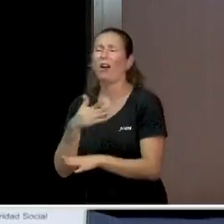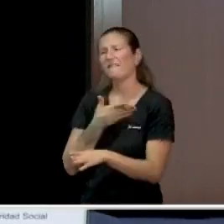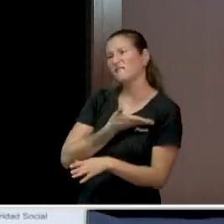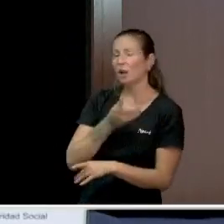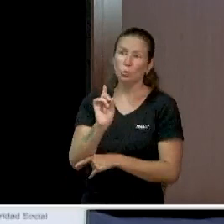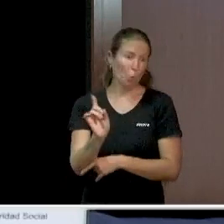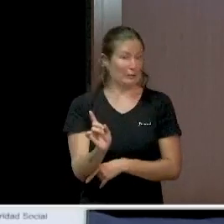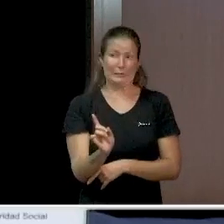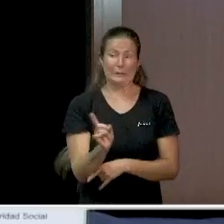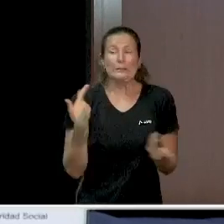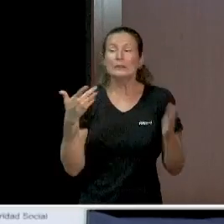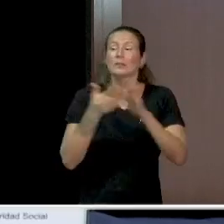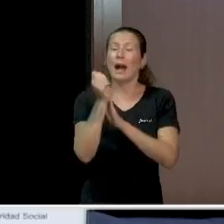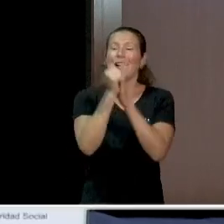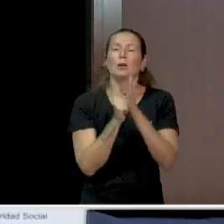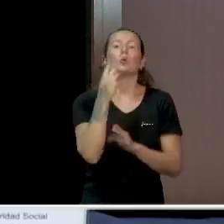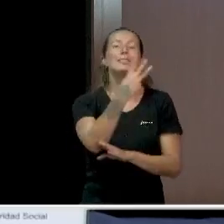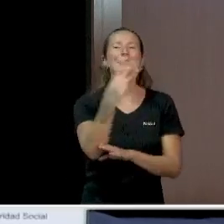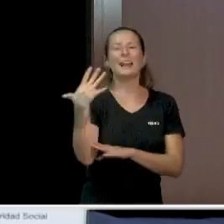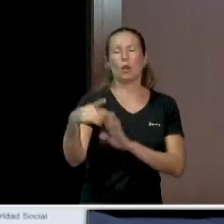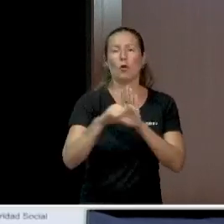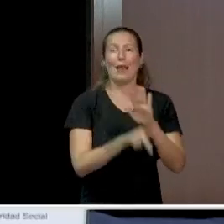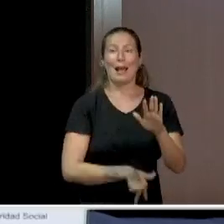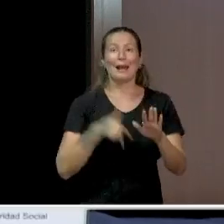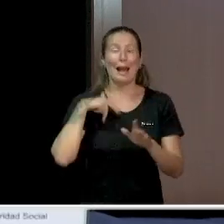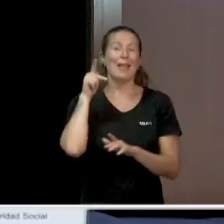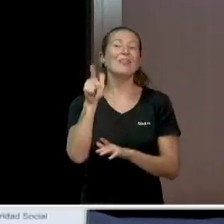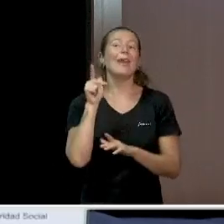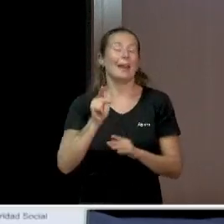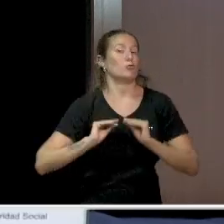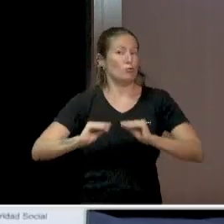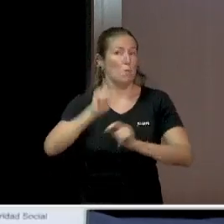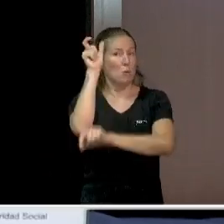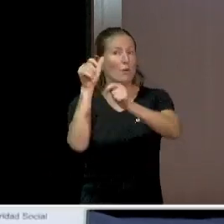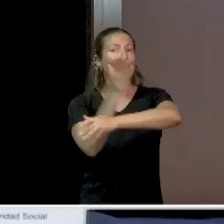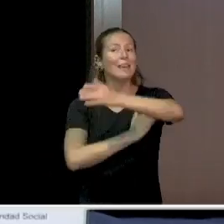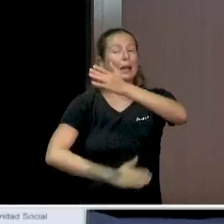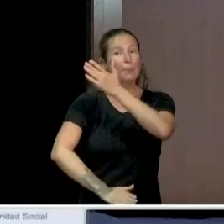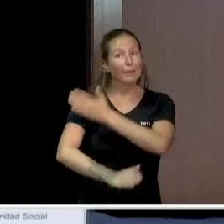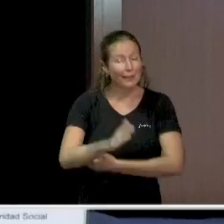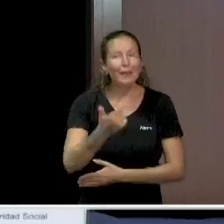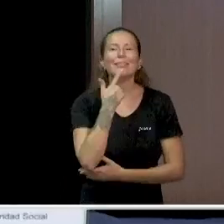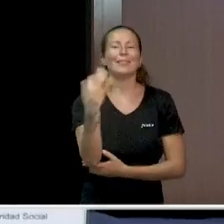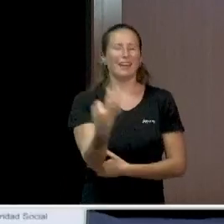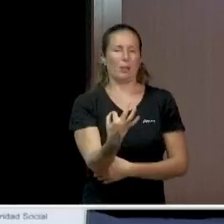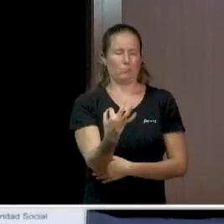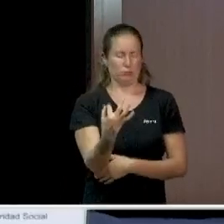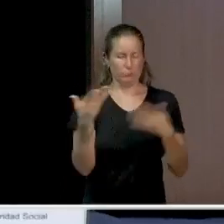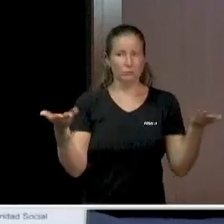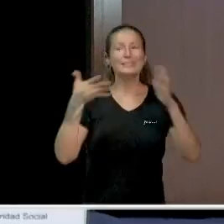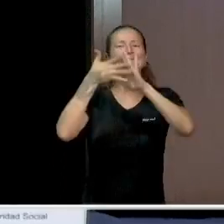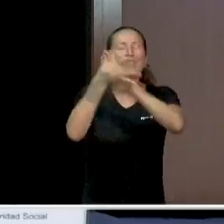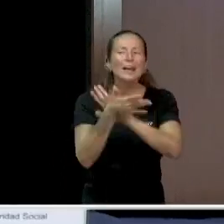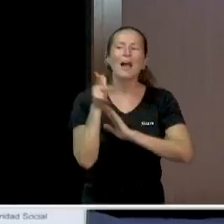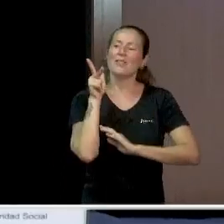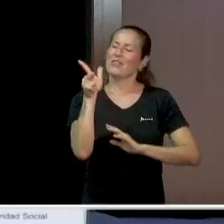Se configura, según el artículo 35 de la Ley General de Derechos de las Personas con Discapacidad, como un